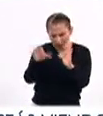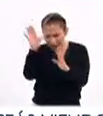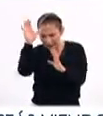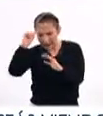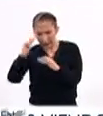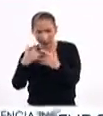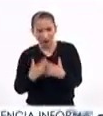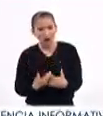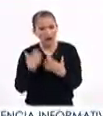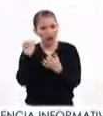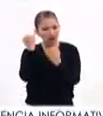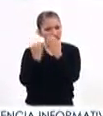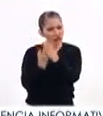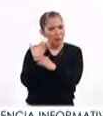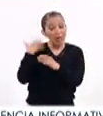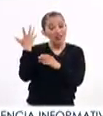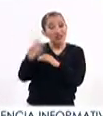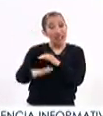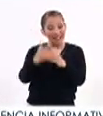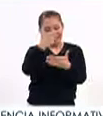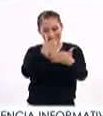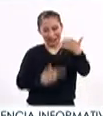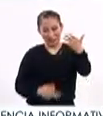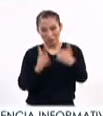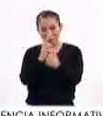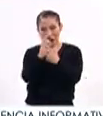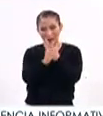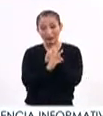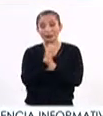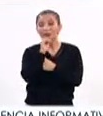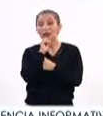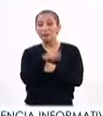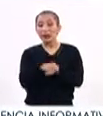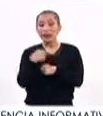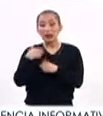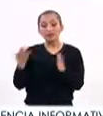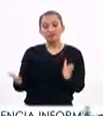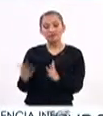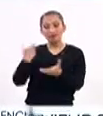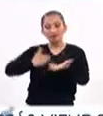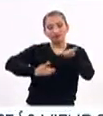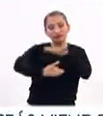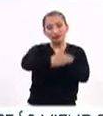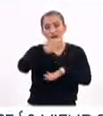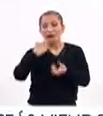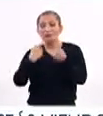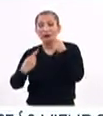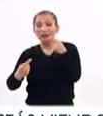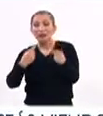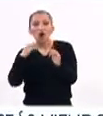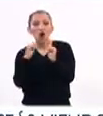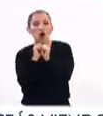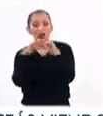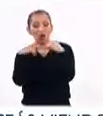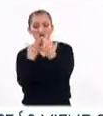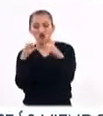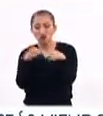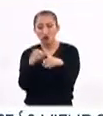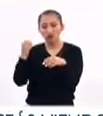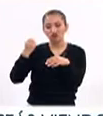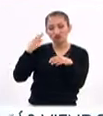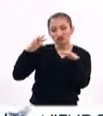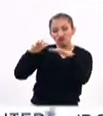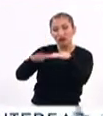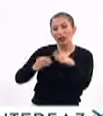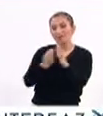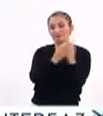ciencia, tecnología e innovación en 10 de nuestros países. También estimula el intercambio y el diálogo a través de reuniones, seminarios